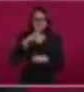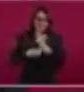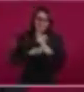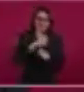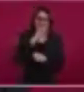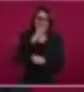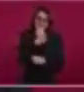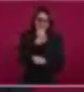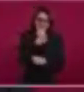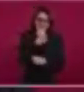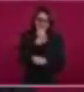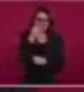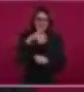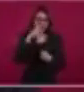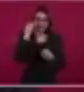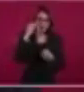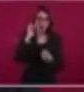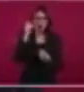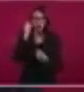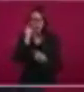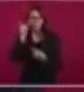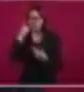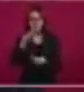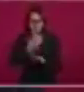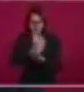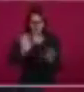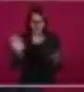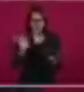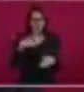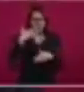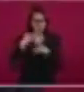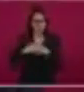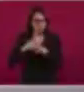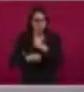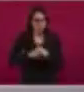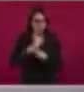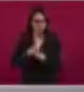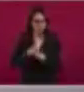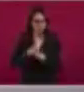en Oaxaca ni en Guerrero, pero ya va a aplicarse. Presidente.